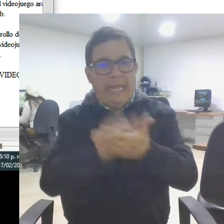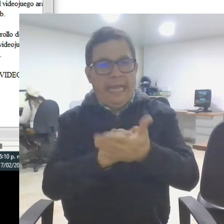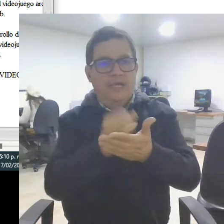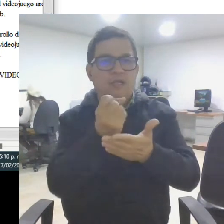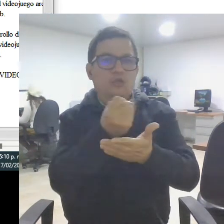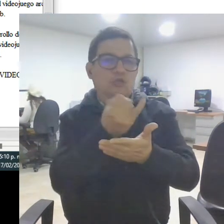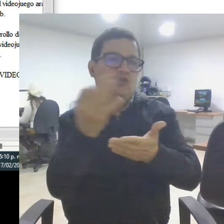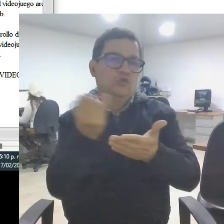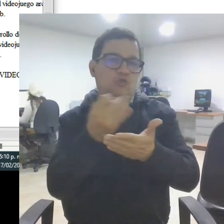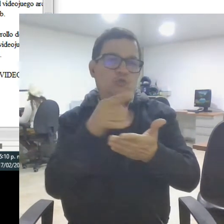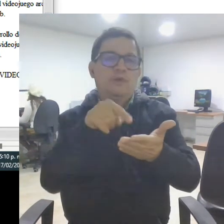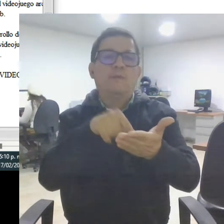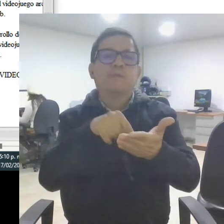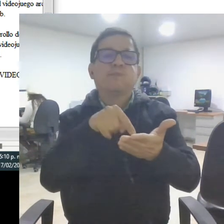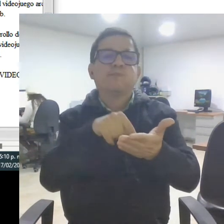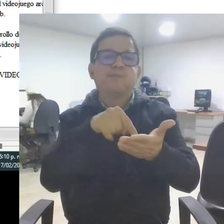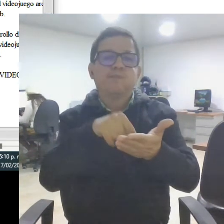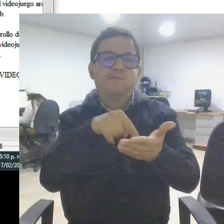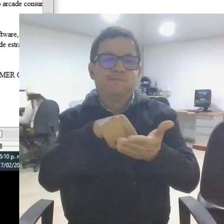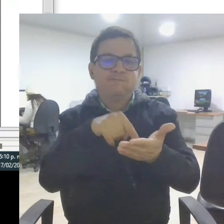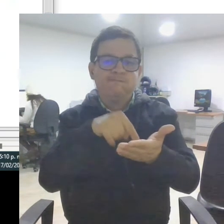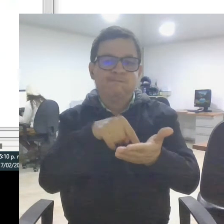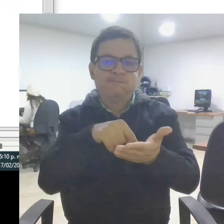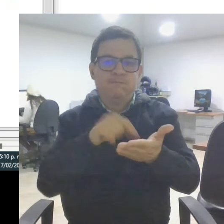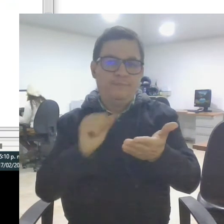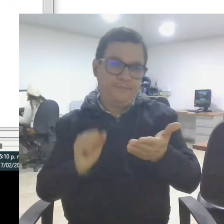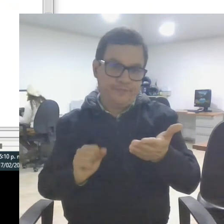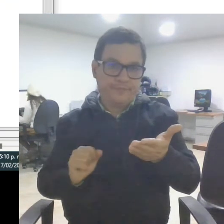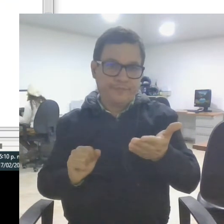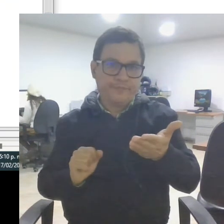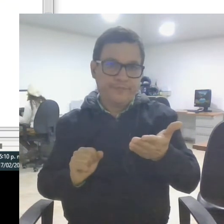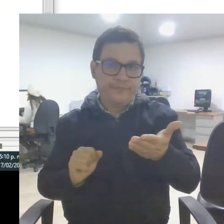está acá.